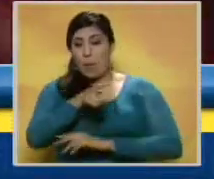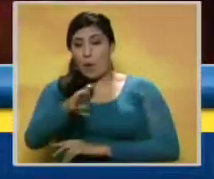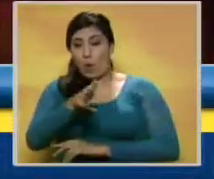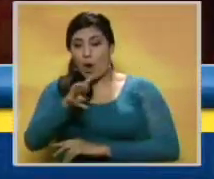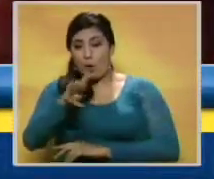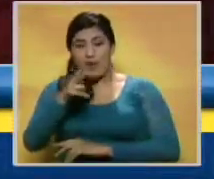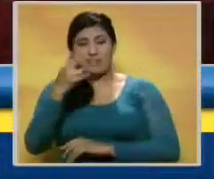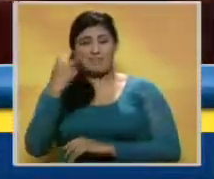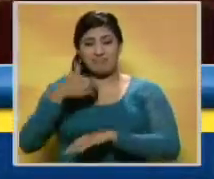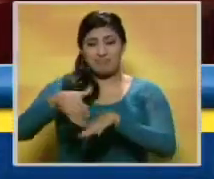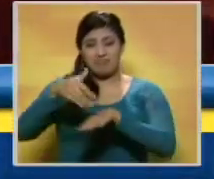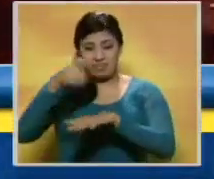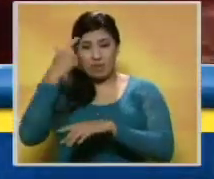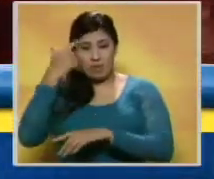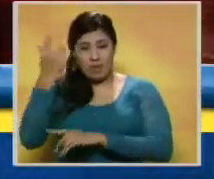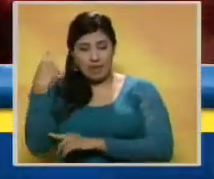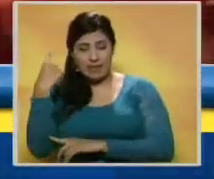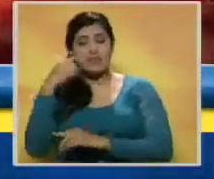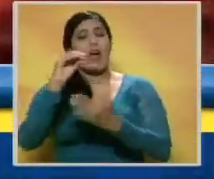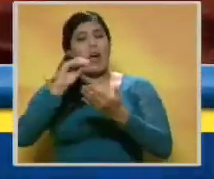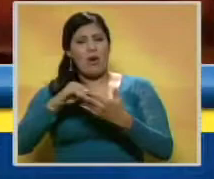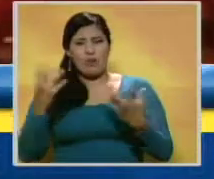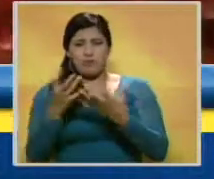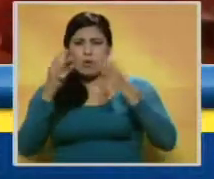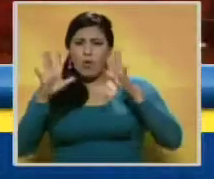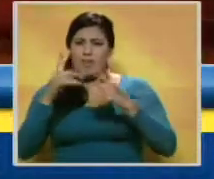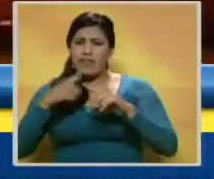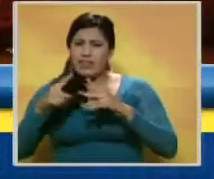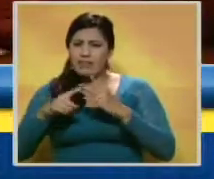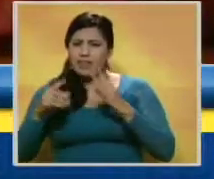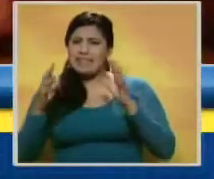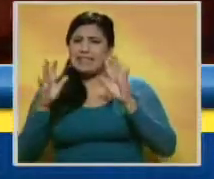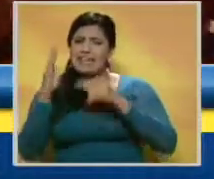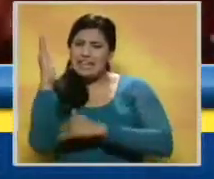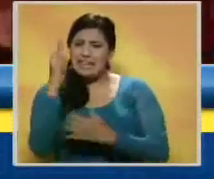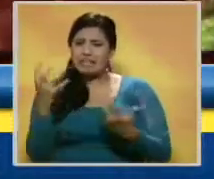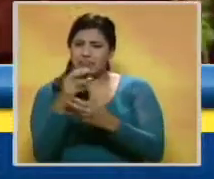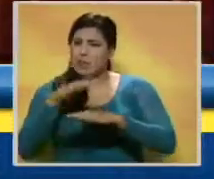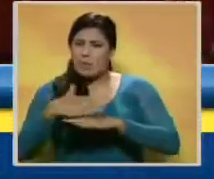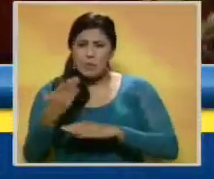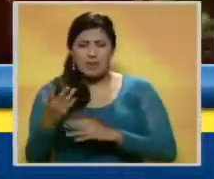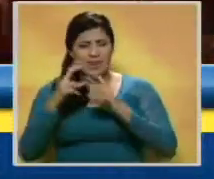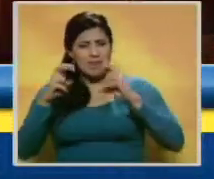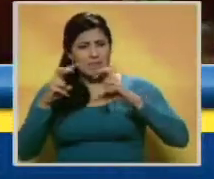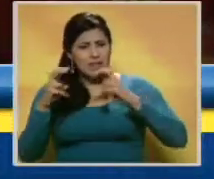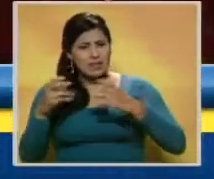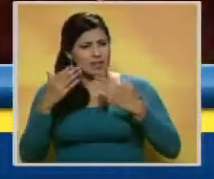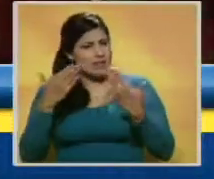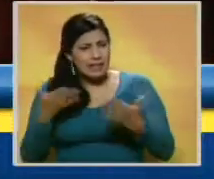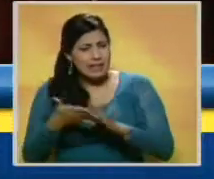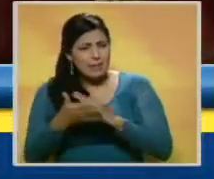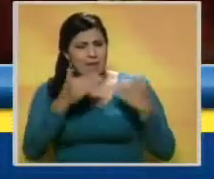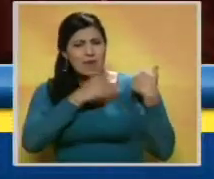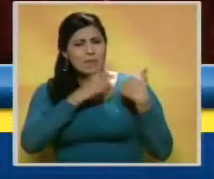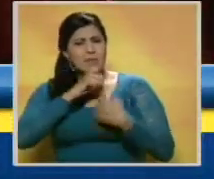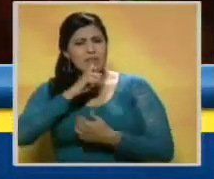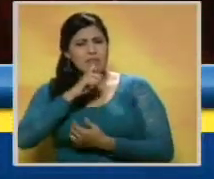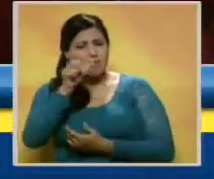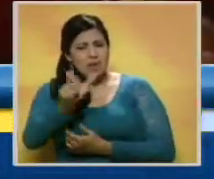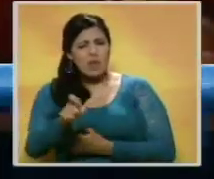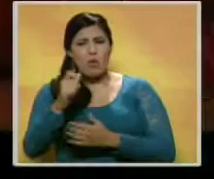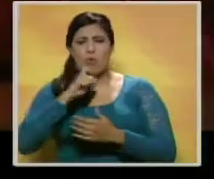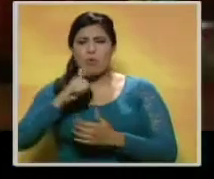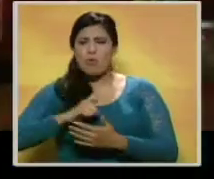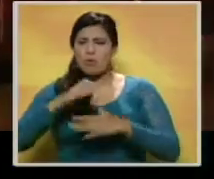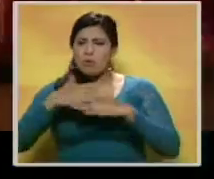por motivos raciales en Charleston. El FBI se encuentra investigando los casos para determinar quién es el responsable y